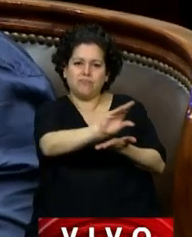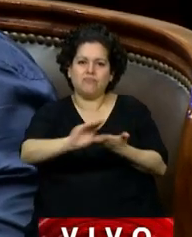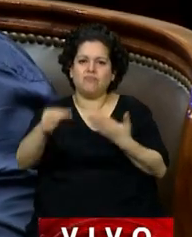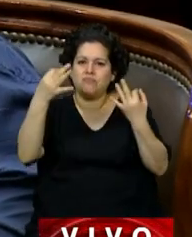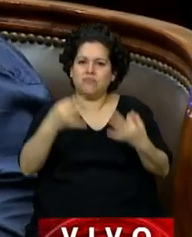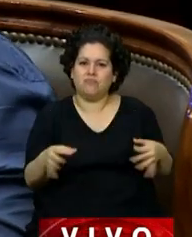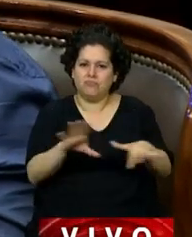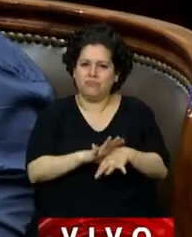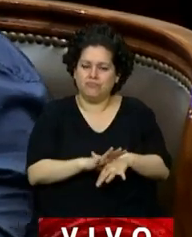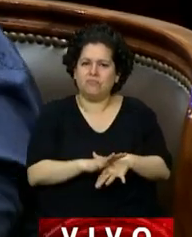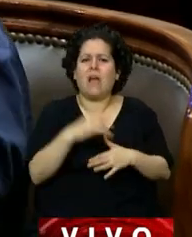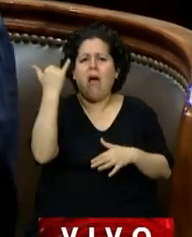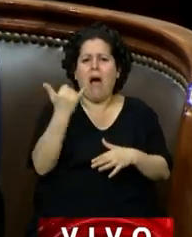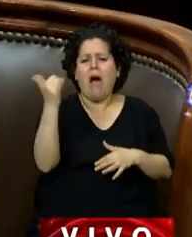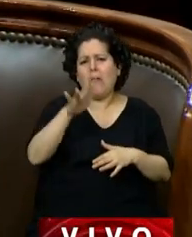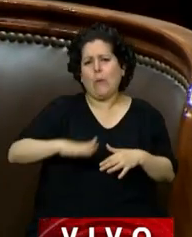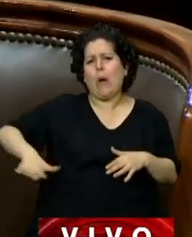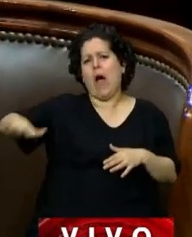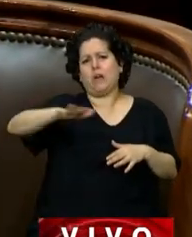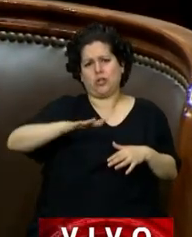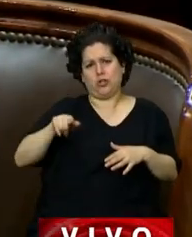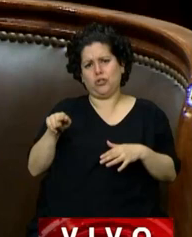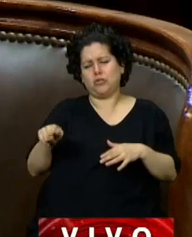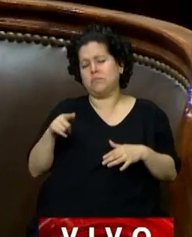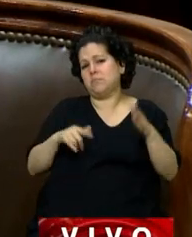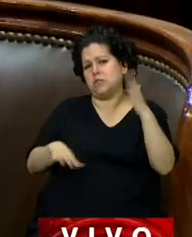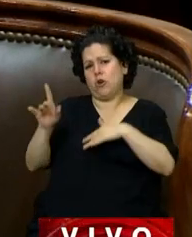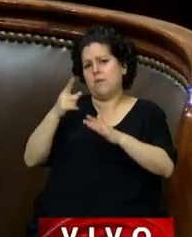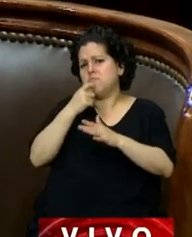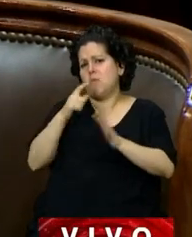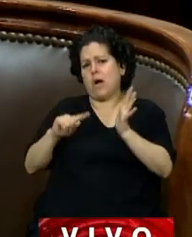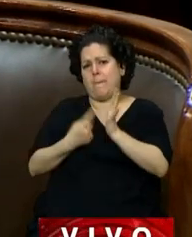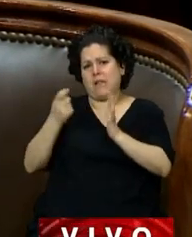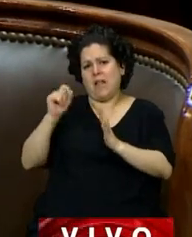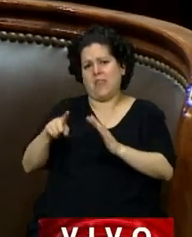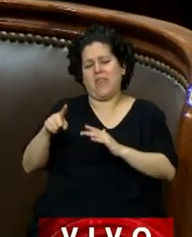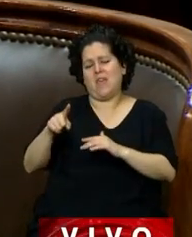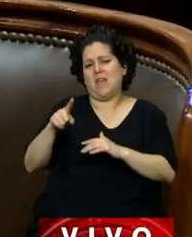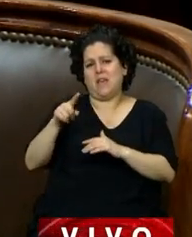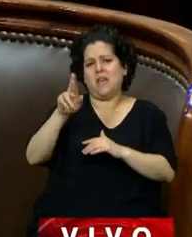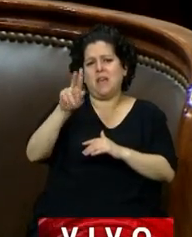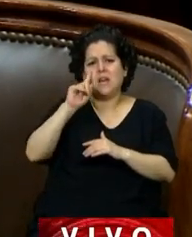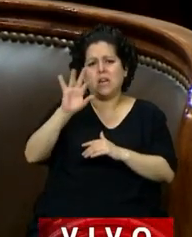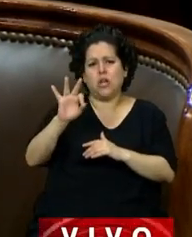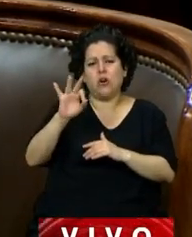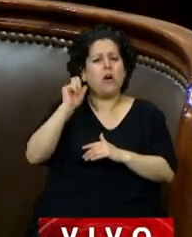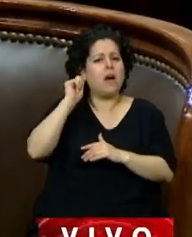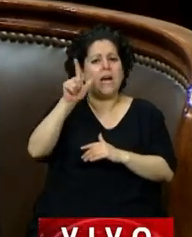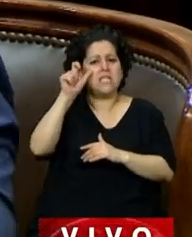barrios barrios que en su totalidad en la capital de Río Gallegos representan